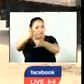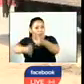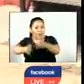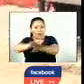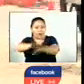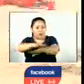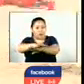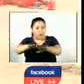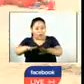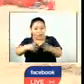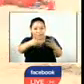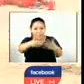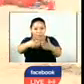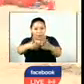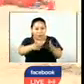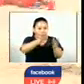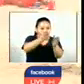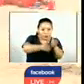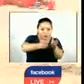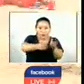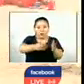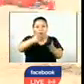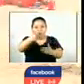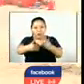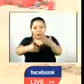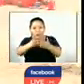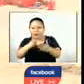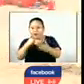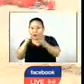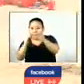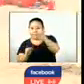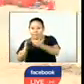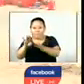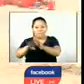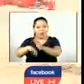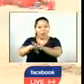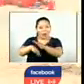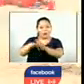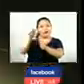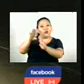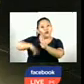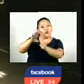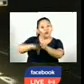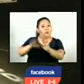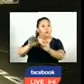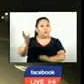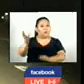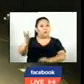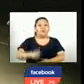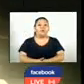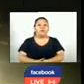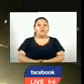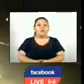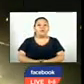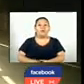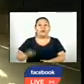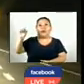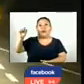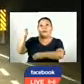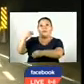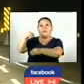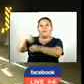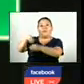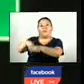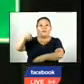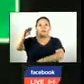las empresas que pasen a esta etapa el que tenga el menor precio es la empresa que gana de momento el Banco Centroamericano